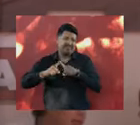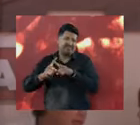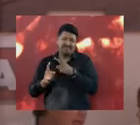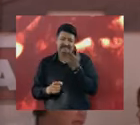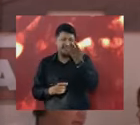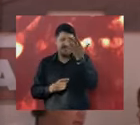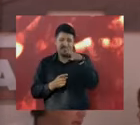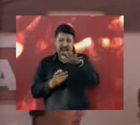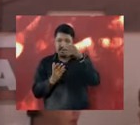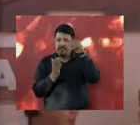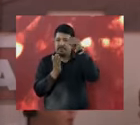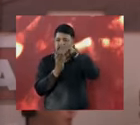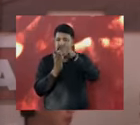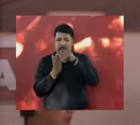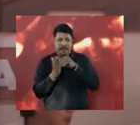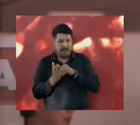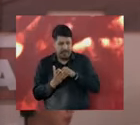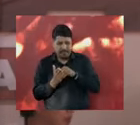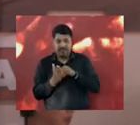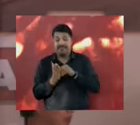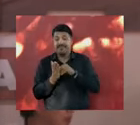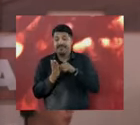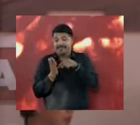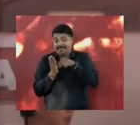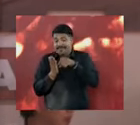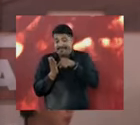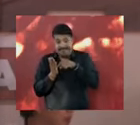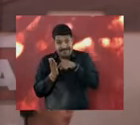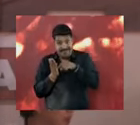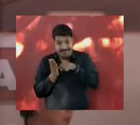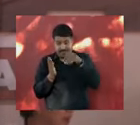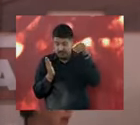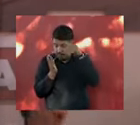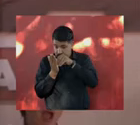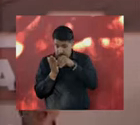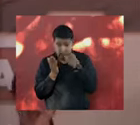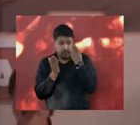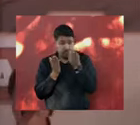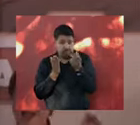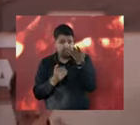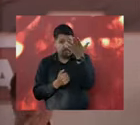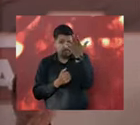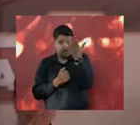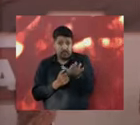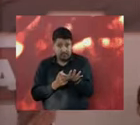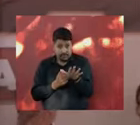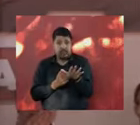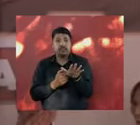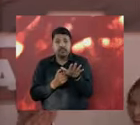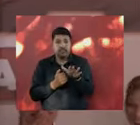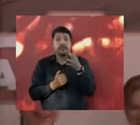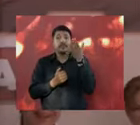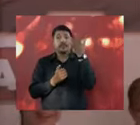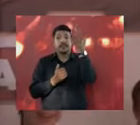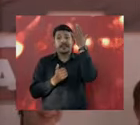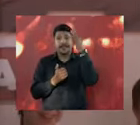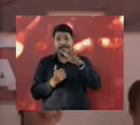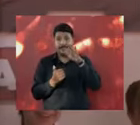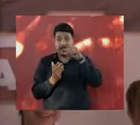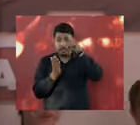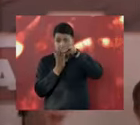¿sí? Lo apuntan o llegan a su casa y dicen, estos son los 10. Esos